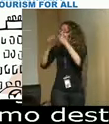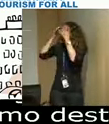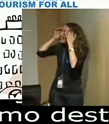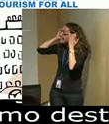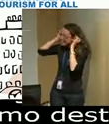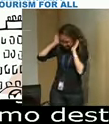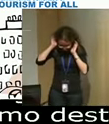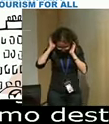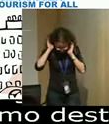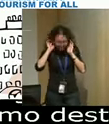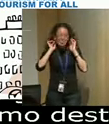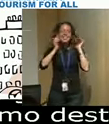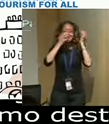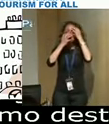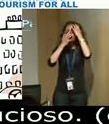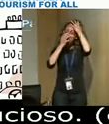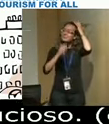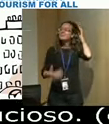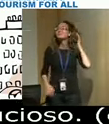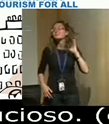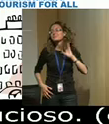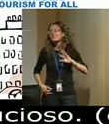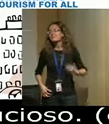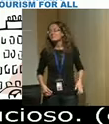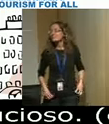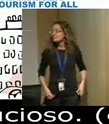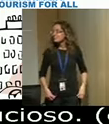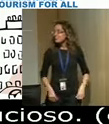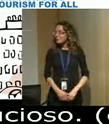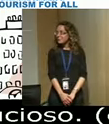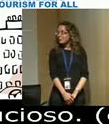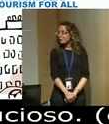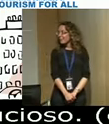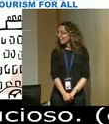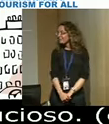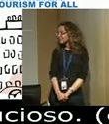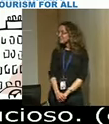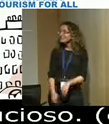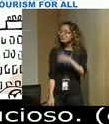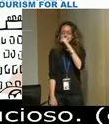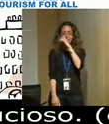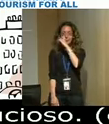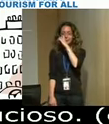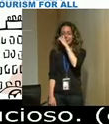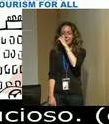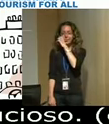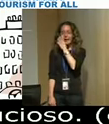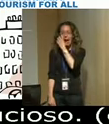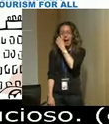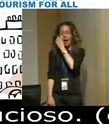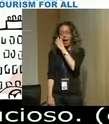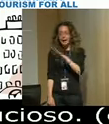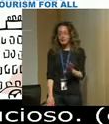Pasado el susto. Disculpanos, un problema del calor y el frío. Ya. Bueno, da igual. Bueno. Vamos a dejarlo.